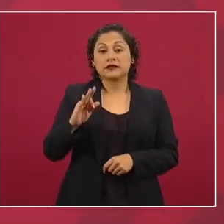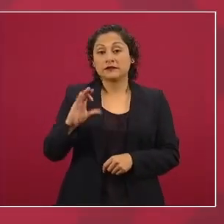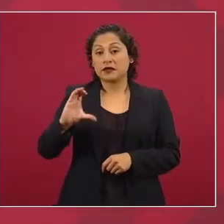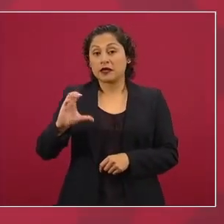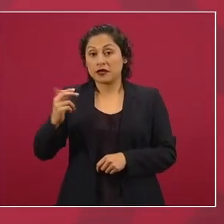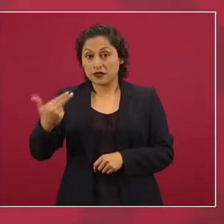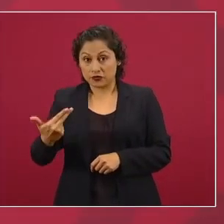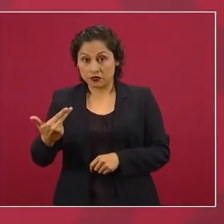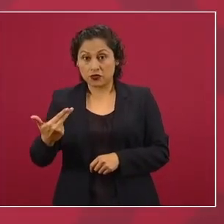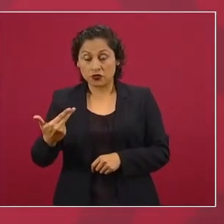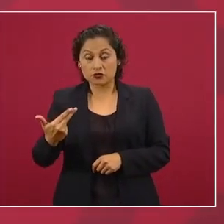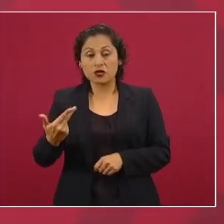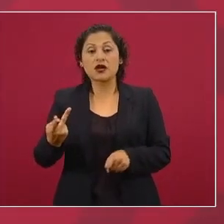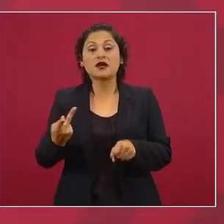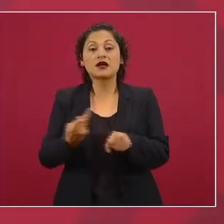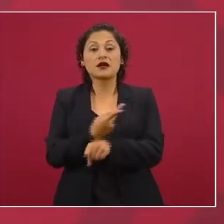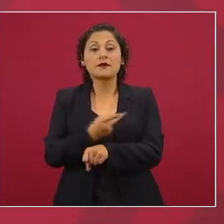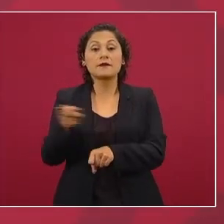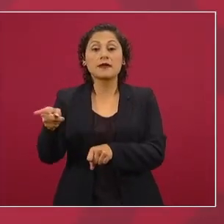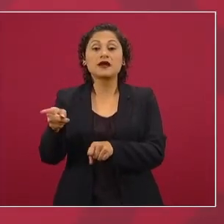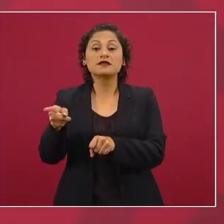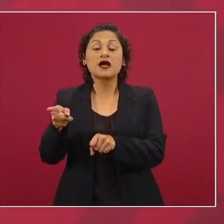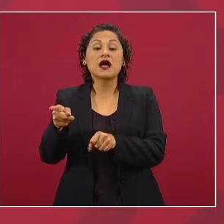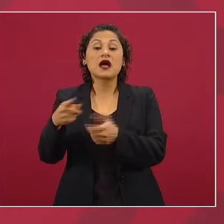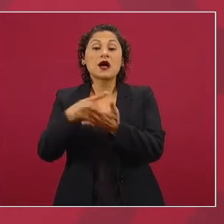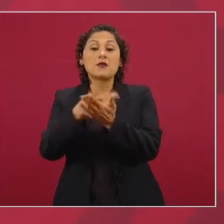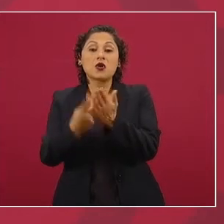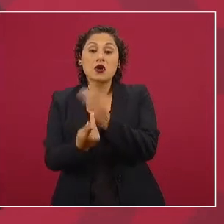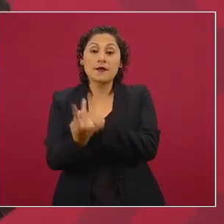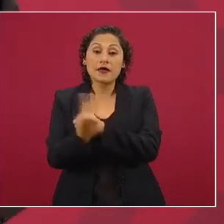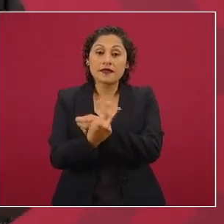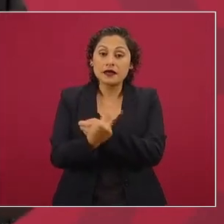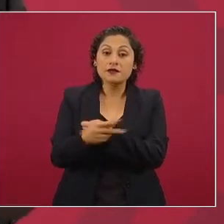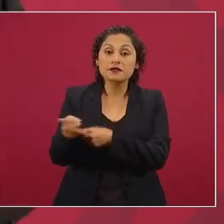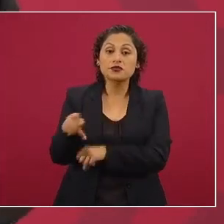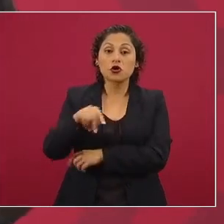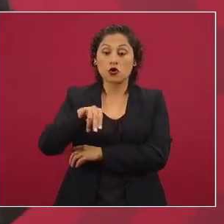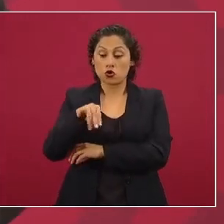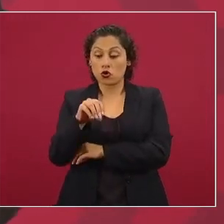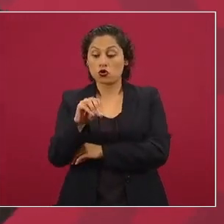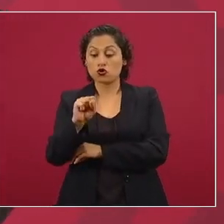el programa de José Gutiérrez Vivó, lo arruinaron.